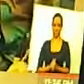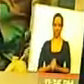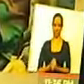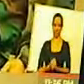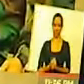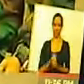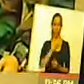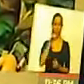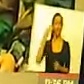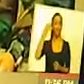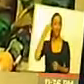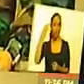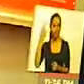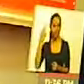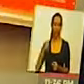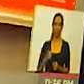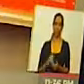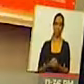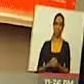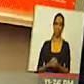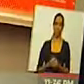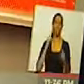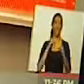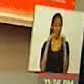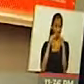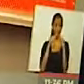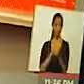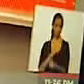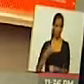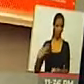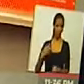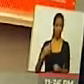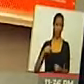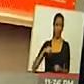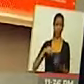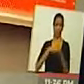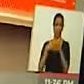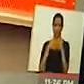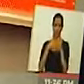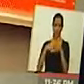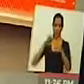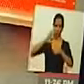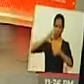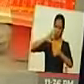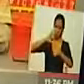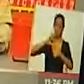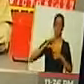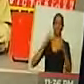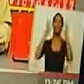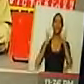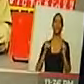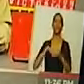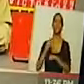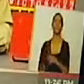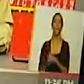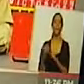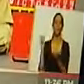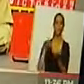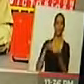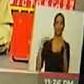Ustedes saben que desde la Casa Blanca, desde el norte, se ha decidido un plan para traer la guerra a